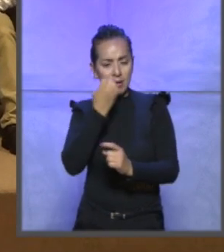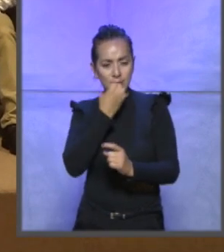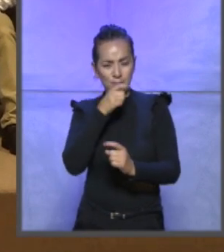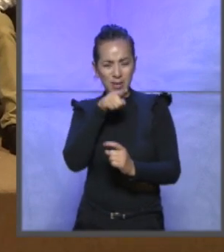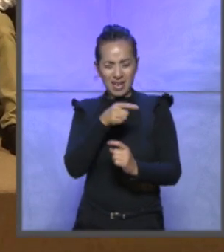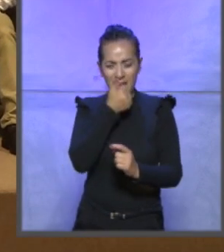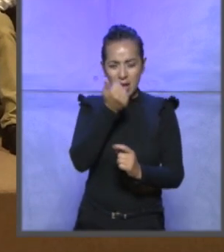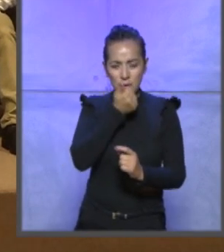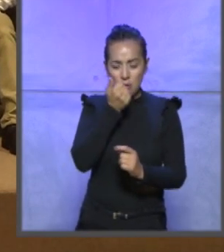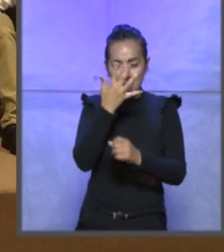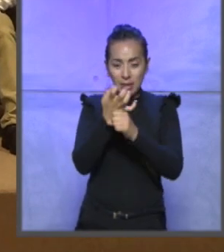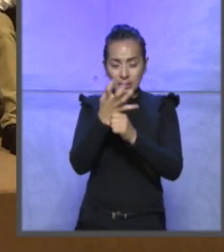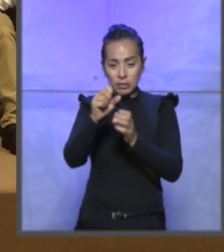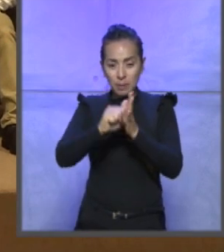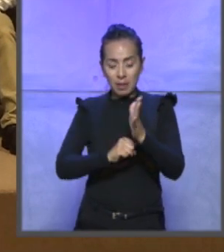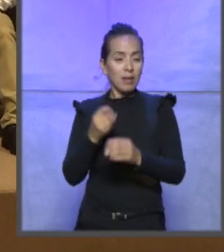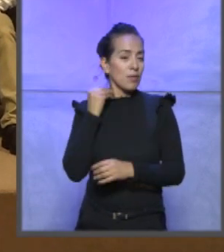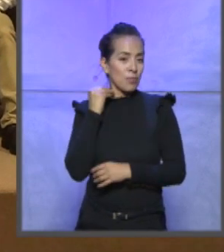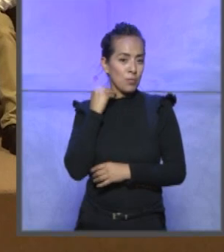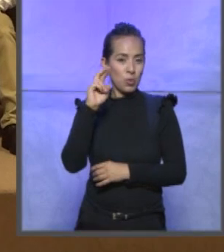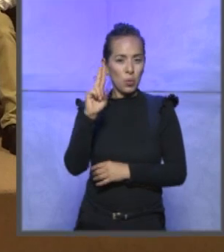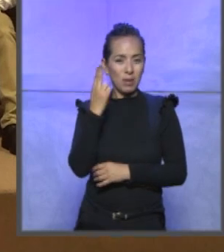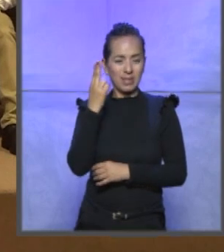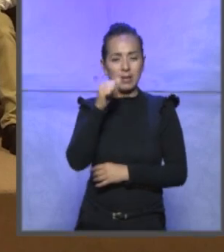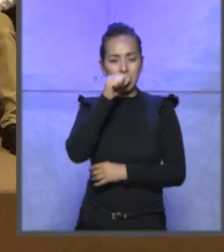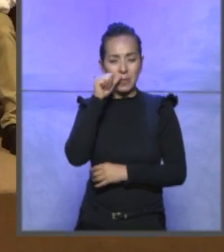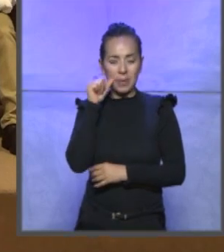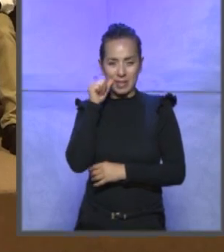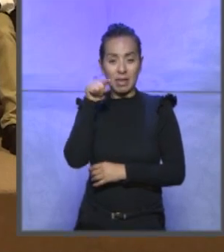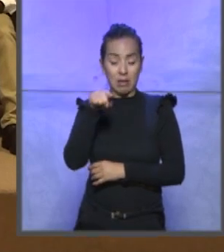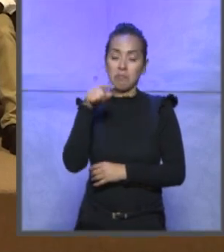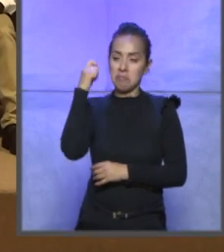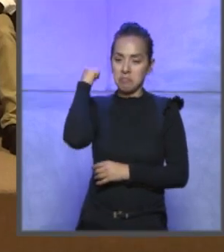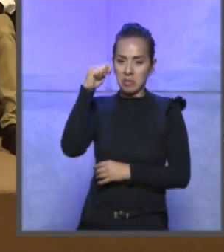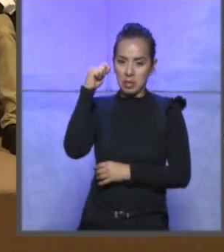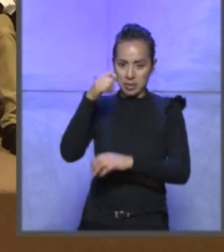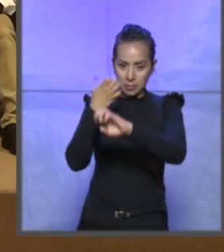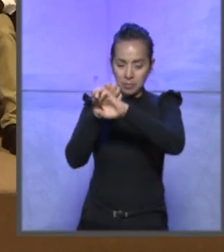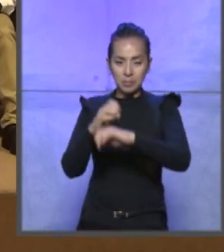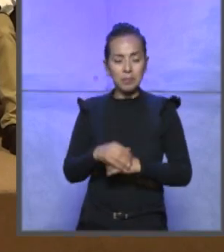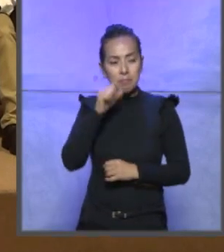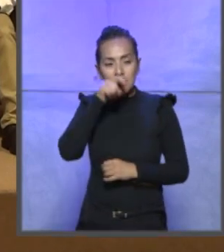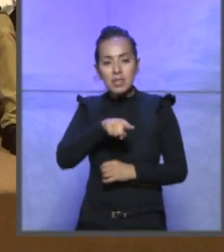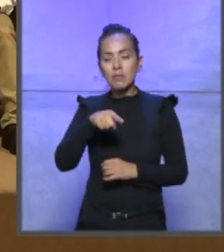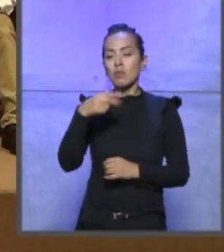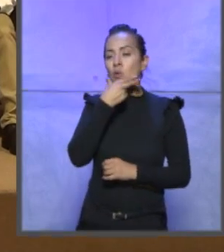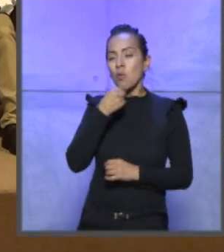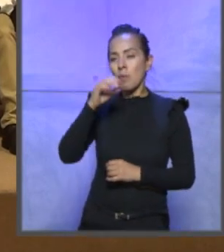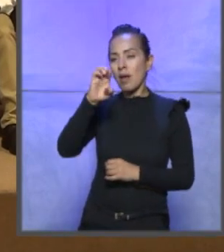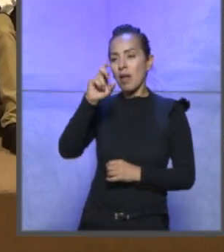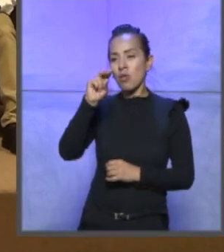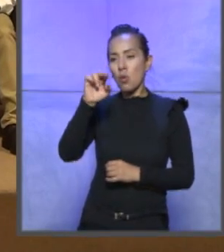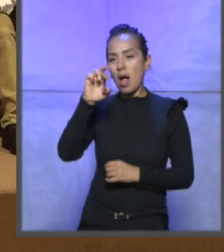quinto semestre de la licenciatura de Derecho en la Universidad Juárez Autónoma de Tabasco. Tenemos también a Eduardo